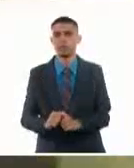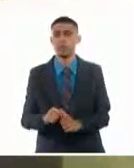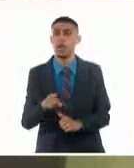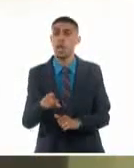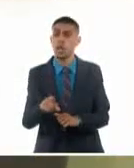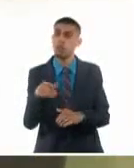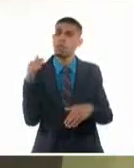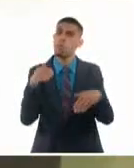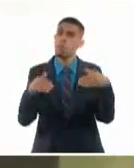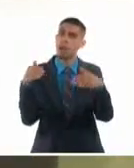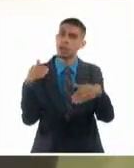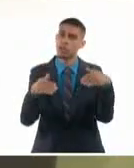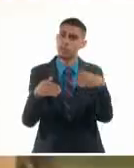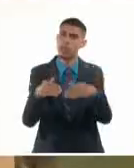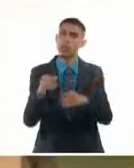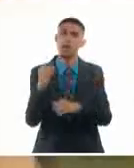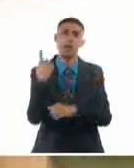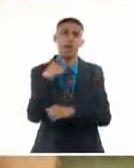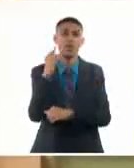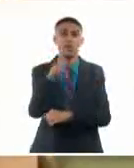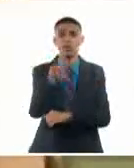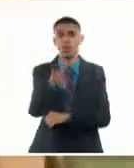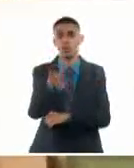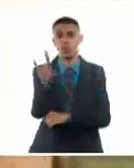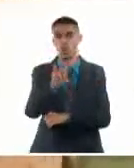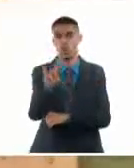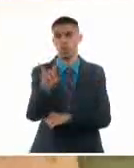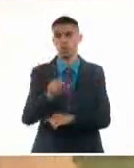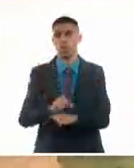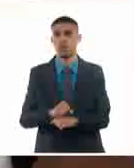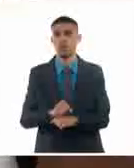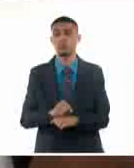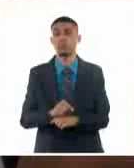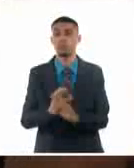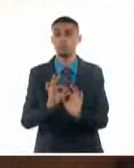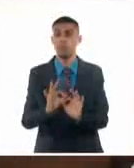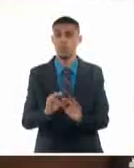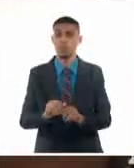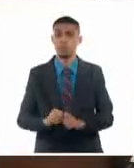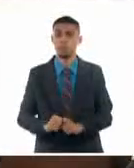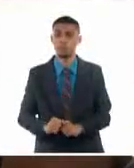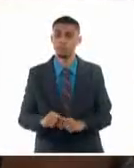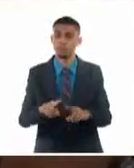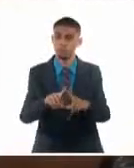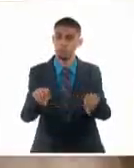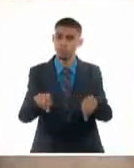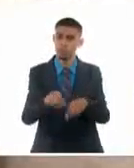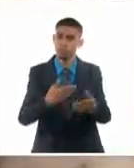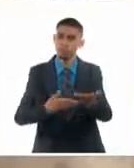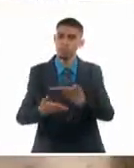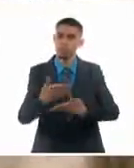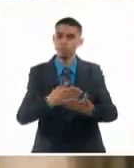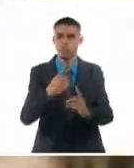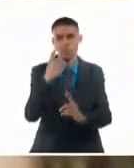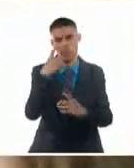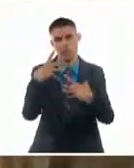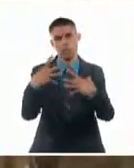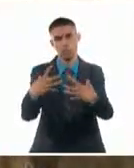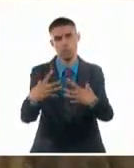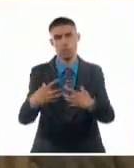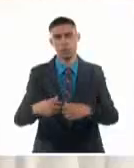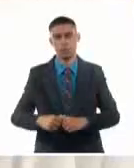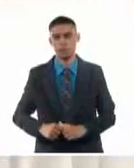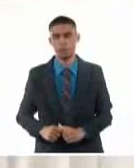en el Internos desde 1999 y define la Bienal como espacio que le enriquece. Robier Mesa y